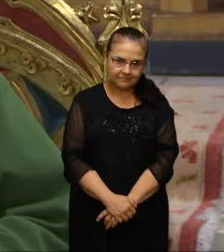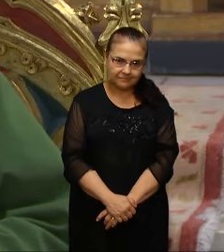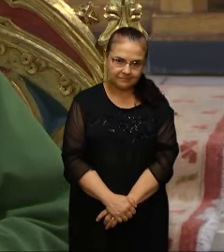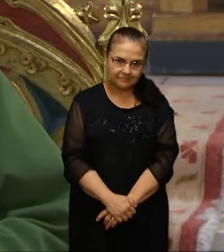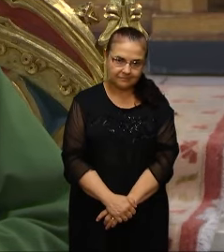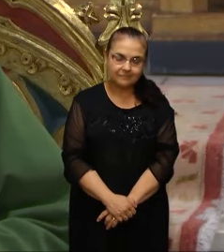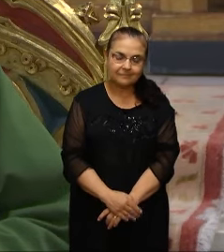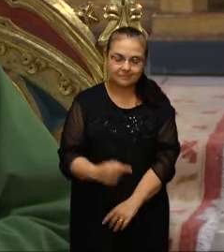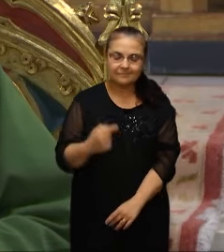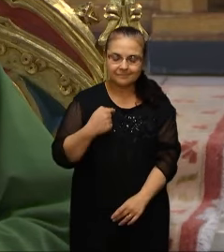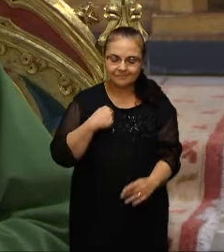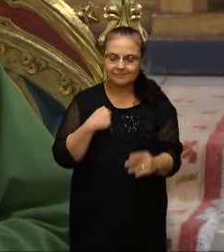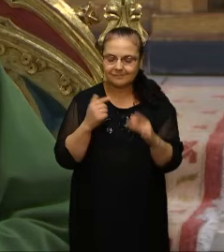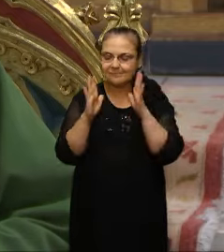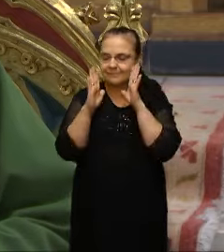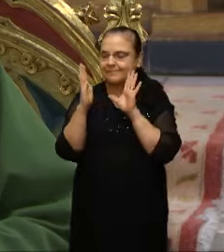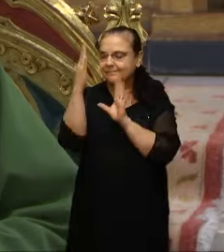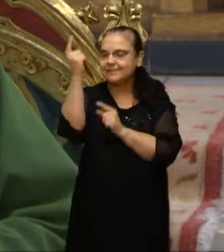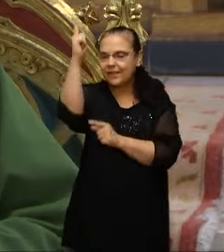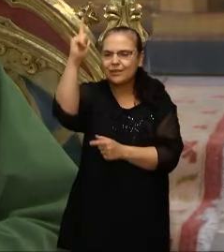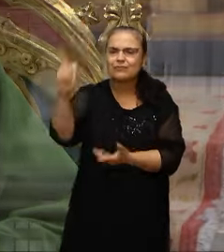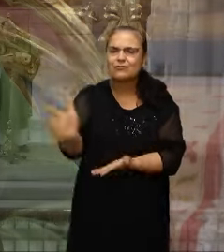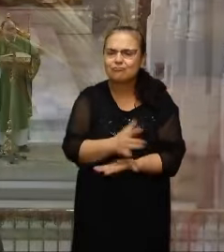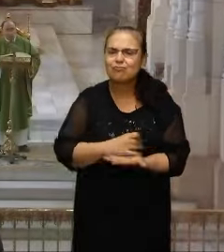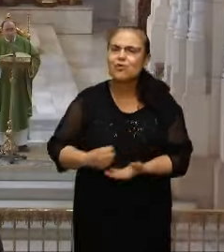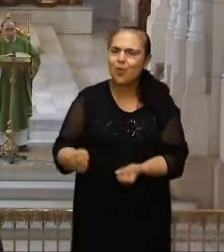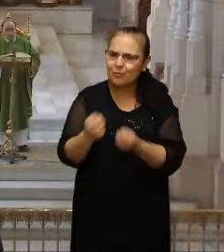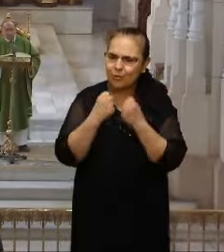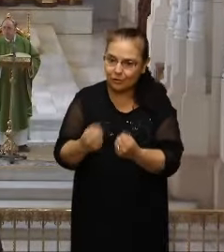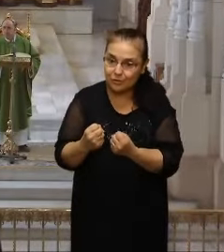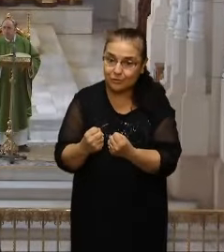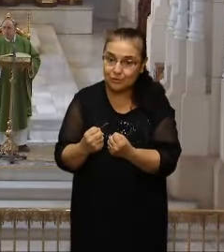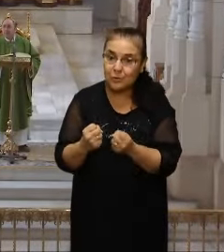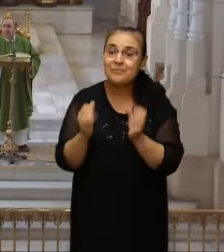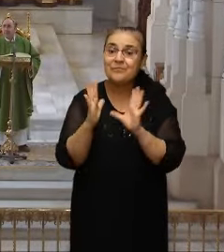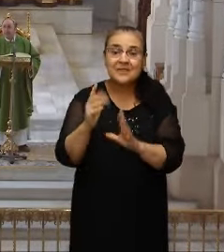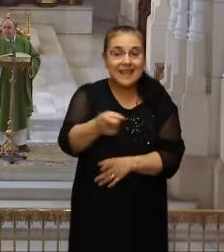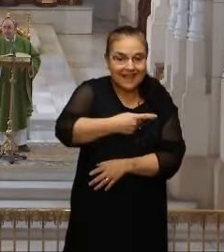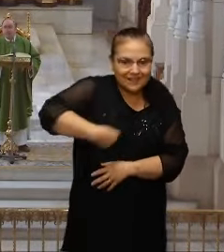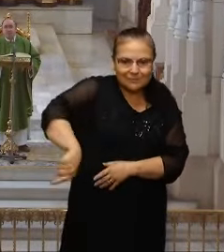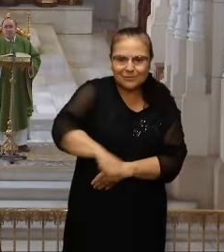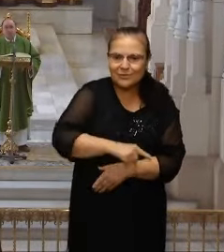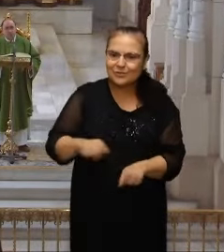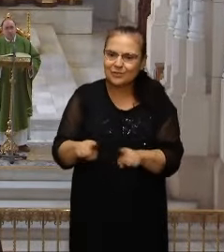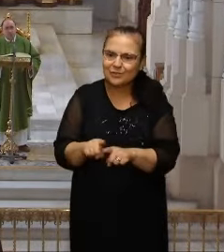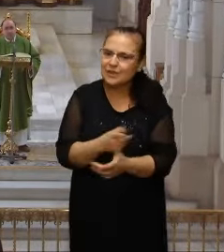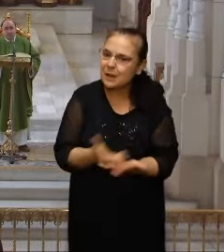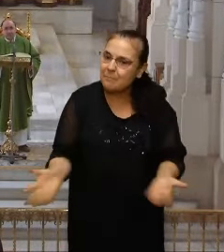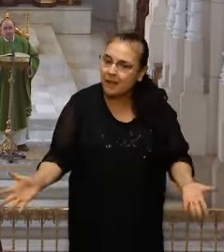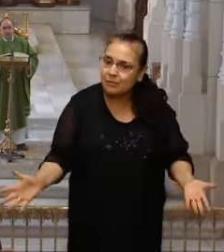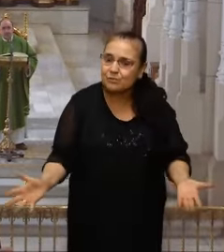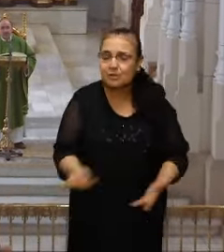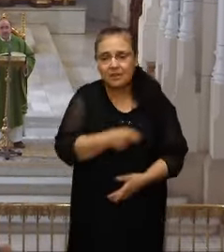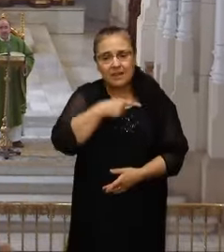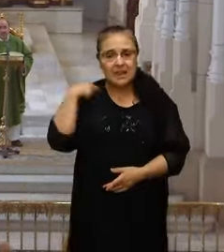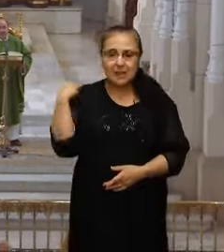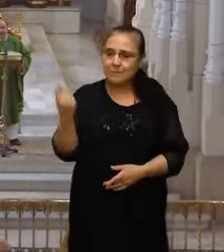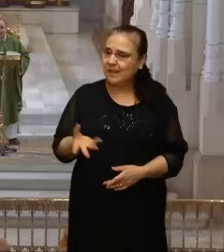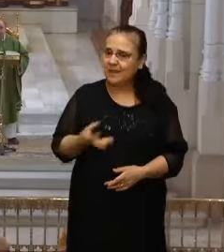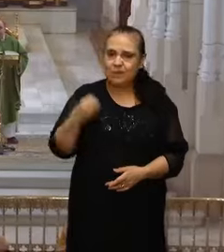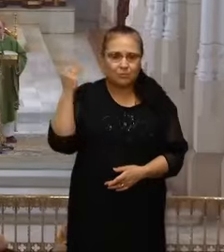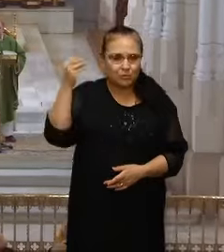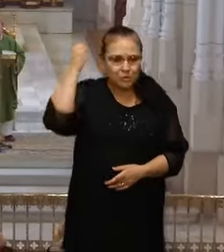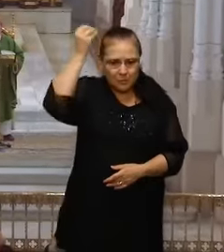pecadores yo confieso ante Dios Todopoderoso Y ante vosotros hermanos